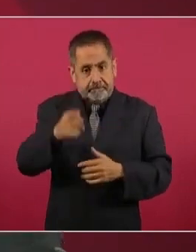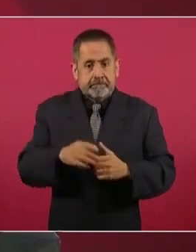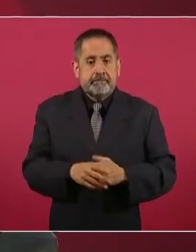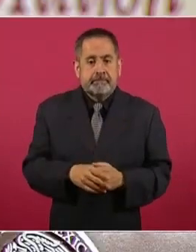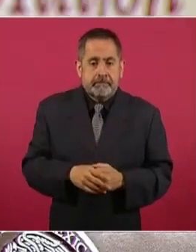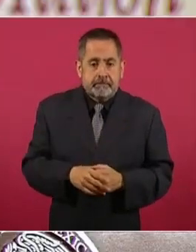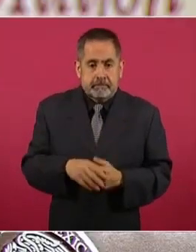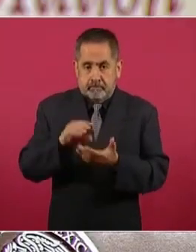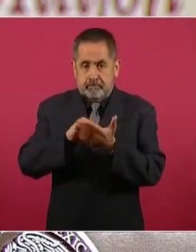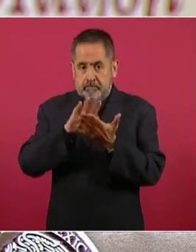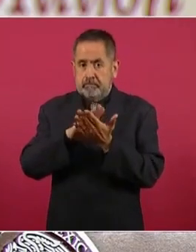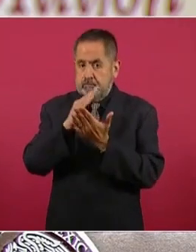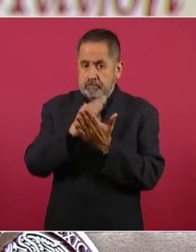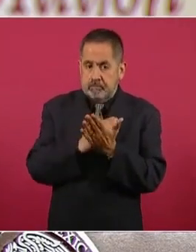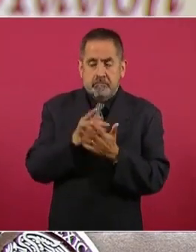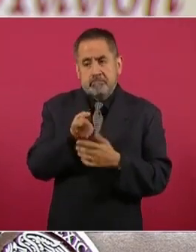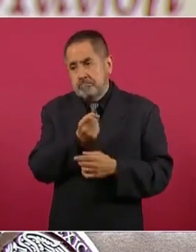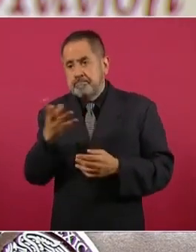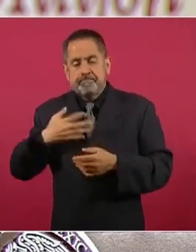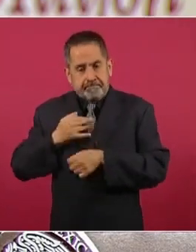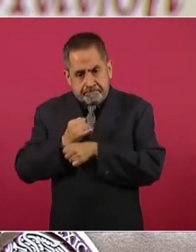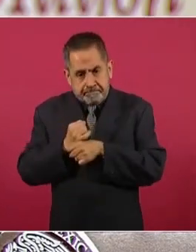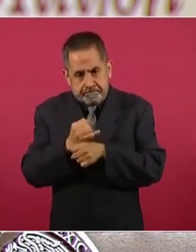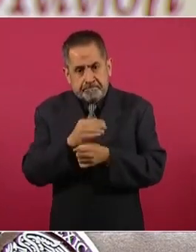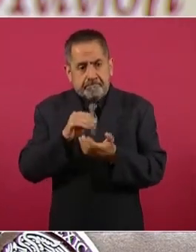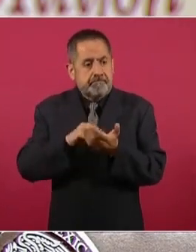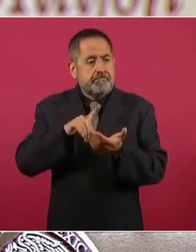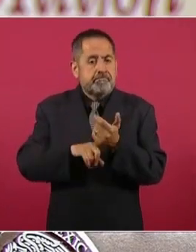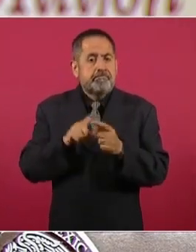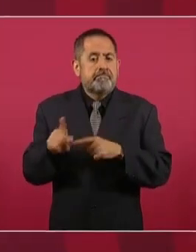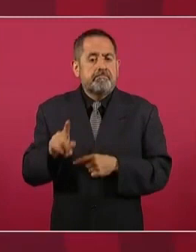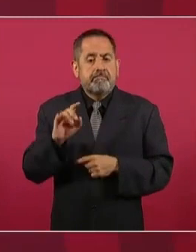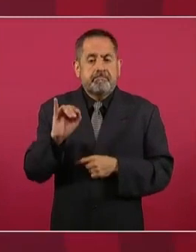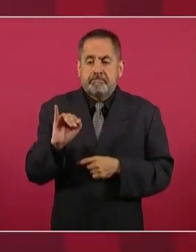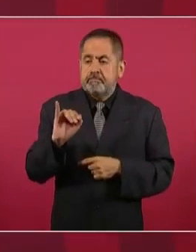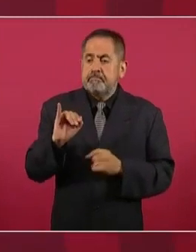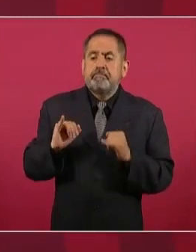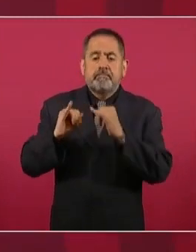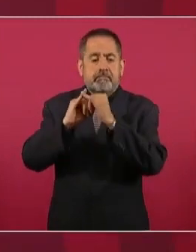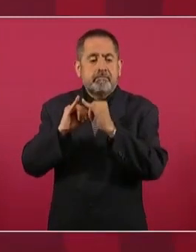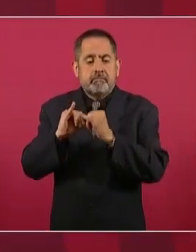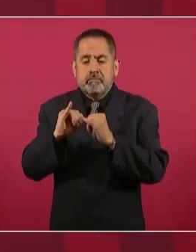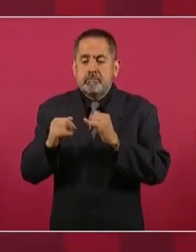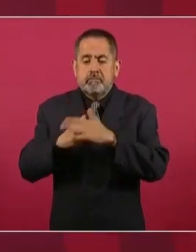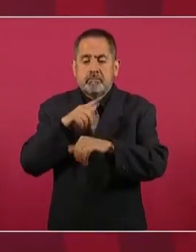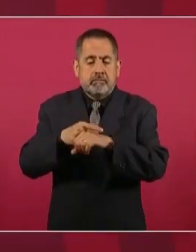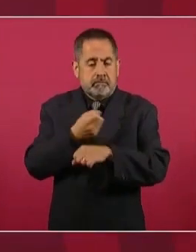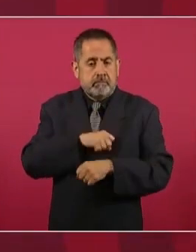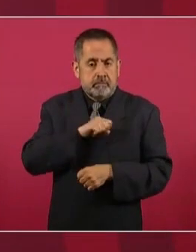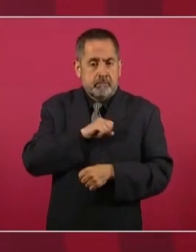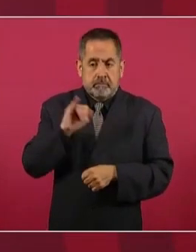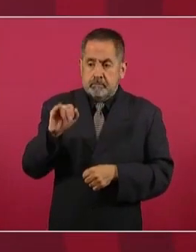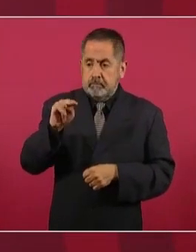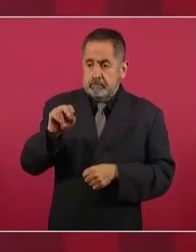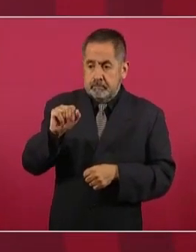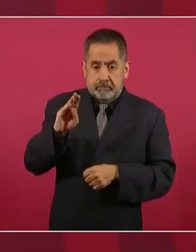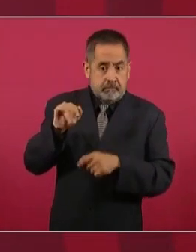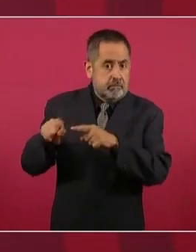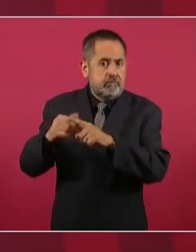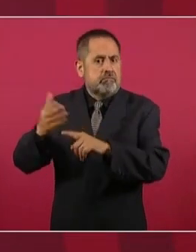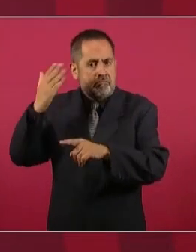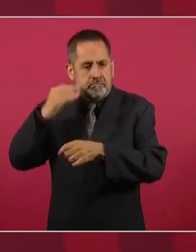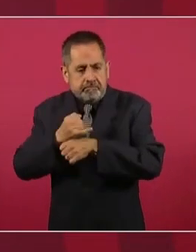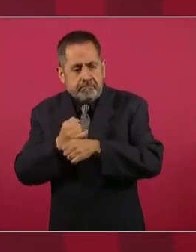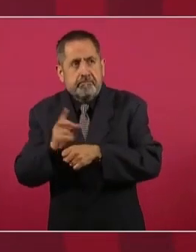Y esto está documentado en las investigaciones del Instituto Nacional de Salud Pública, precisamente, que usted menciona. No solo ahora, desde la